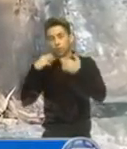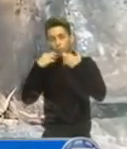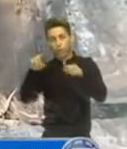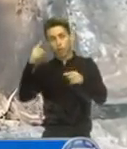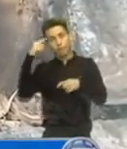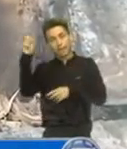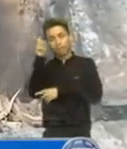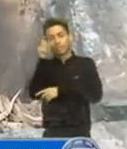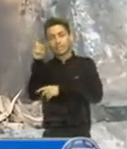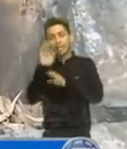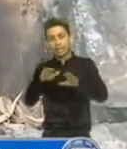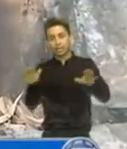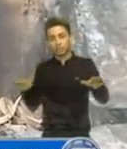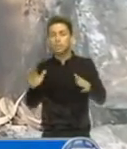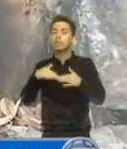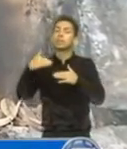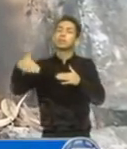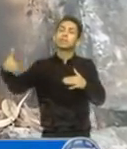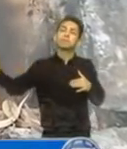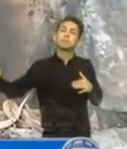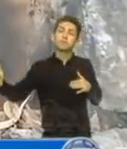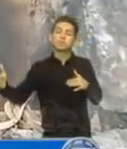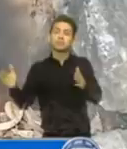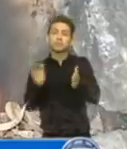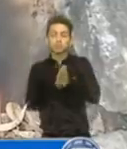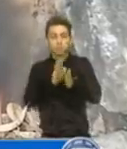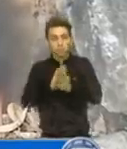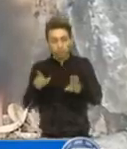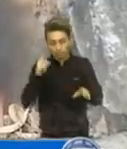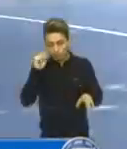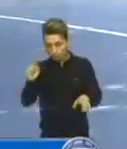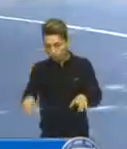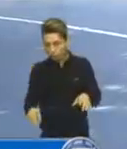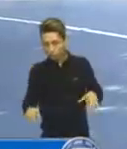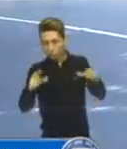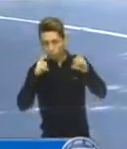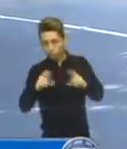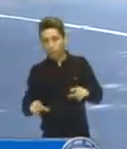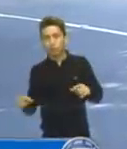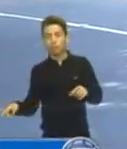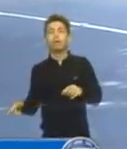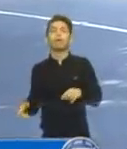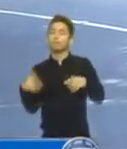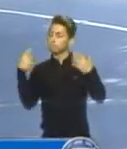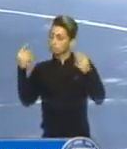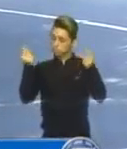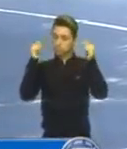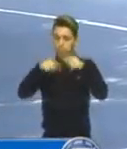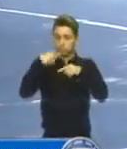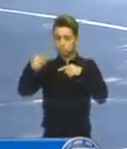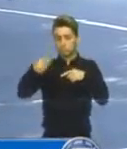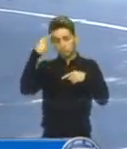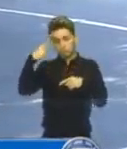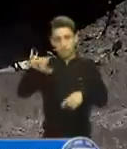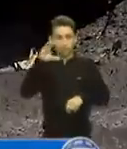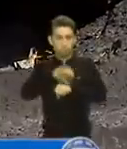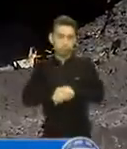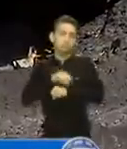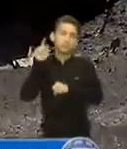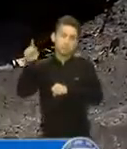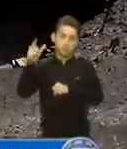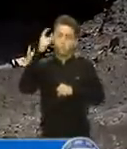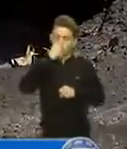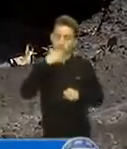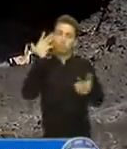Y un día después de que su cuerpo fue localizado, se procedió a la captura de su esposo por ser el principal sospechoso.